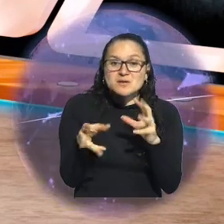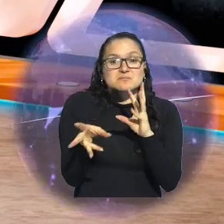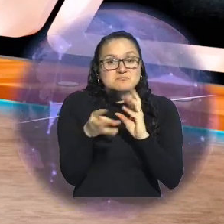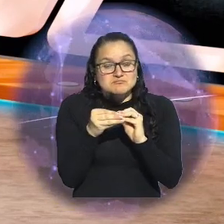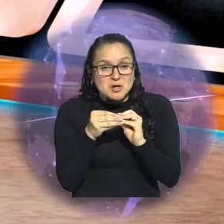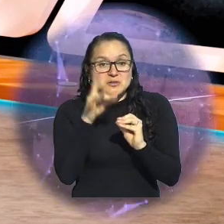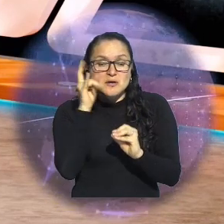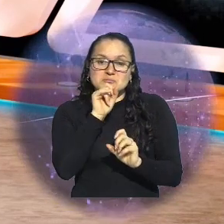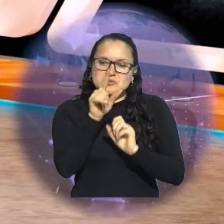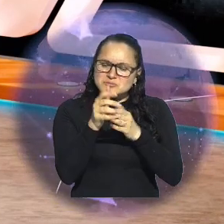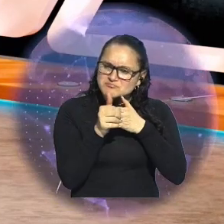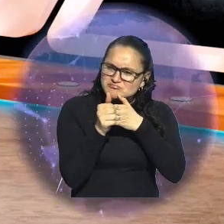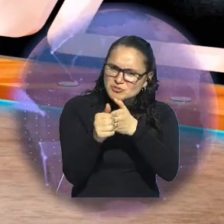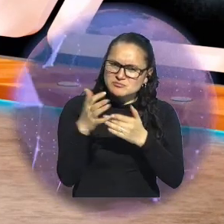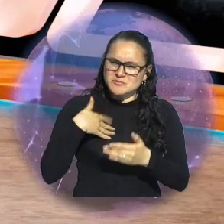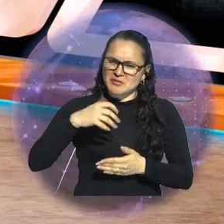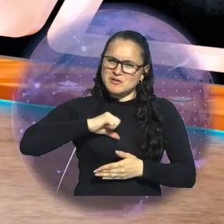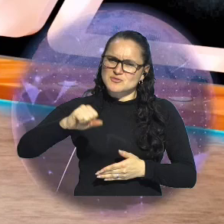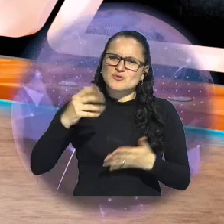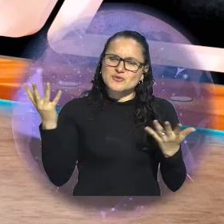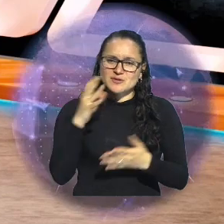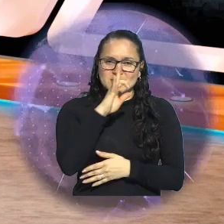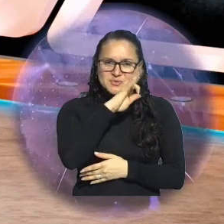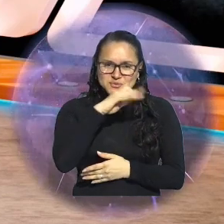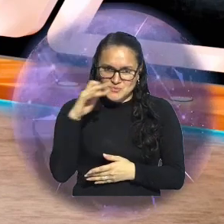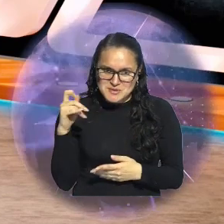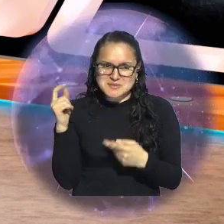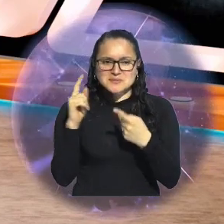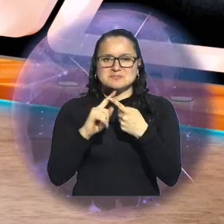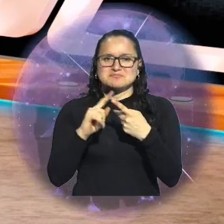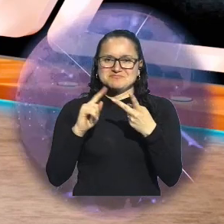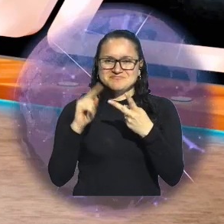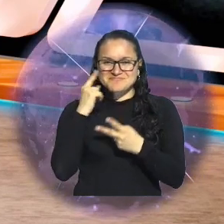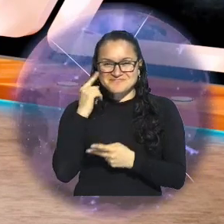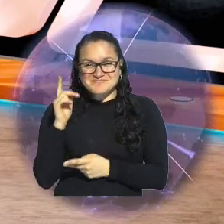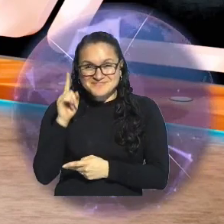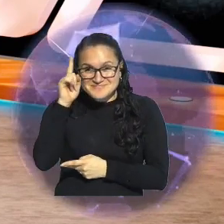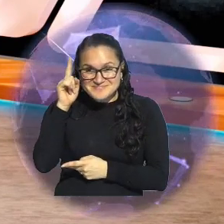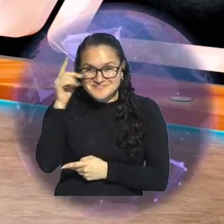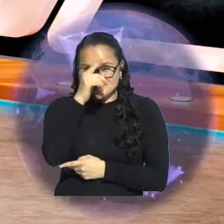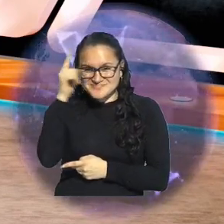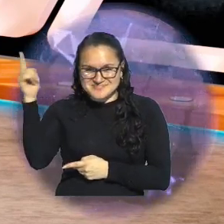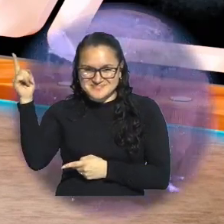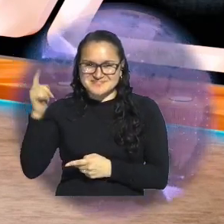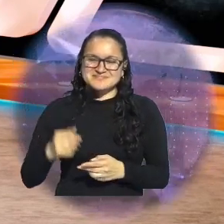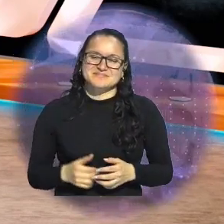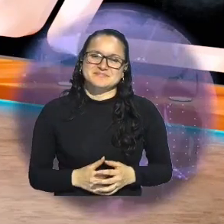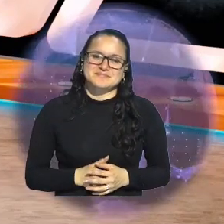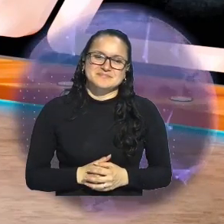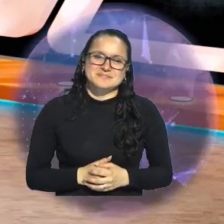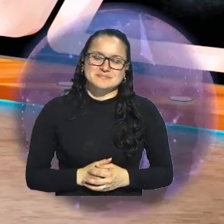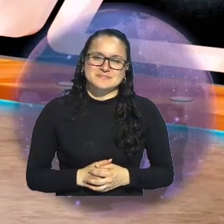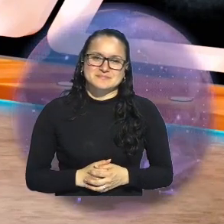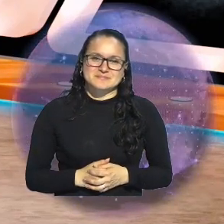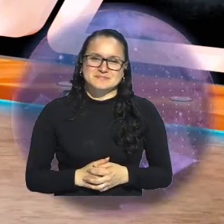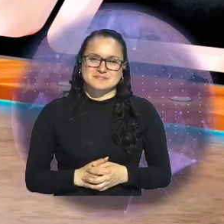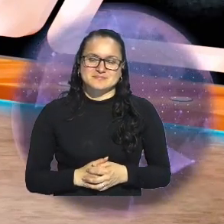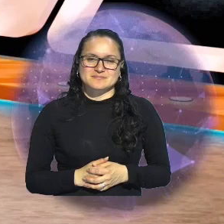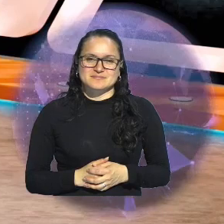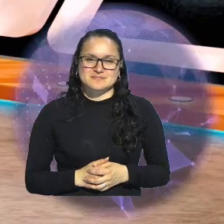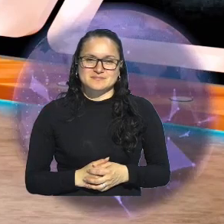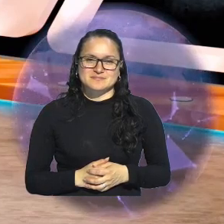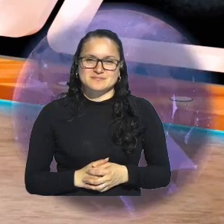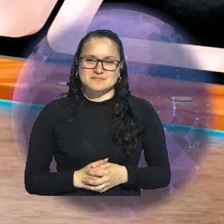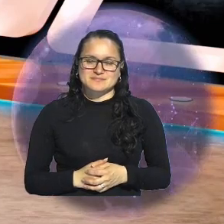sus derechos en twitter arroba crc con facebook comisión de regulación de comunicaciones instagram crc